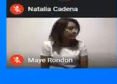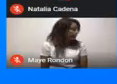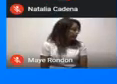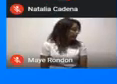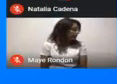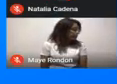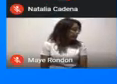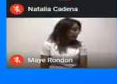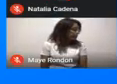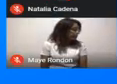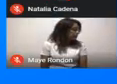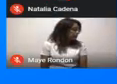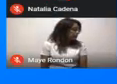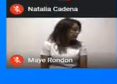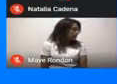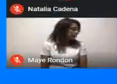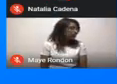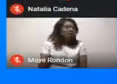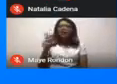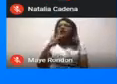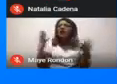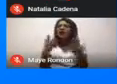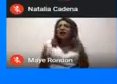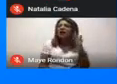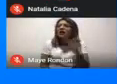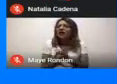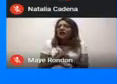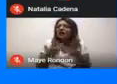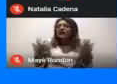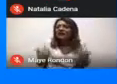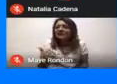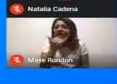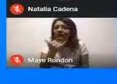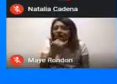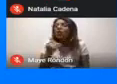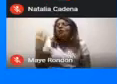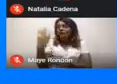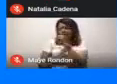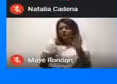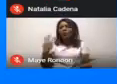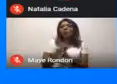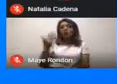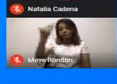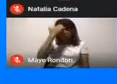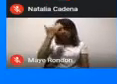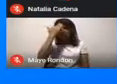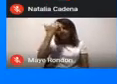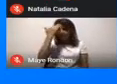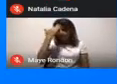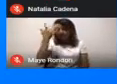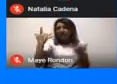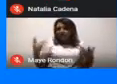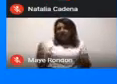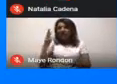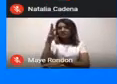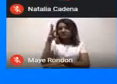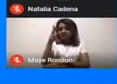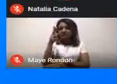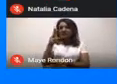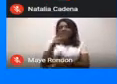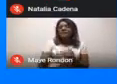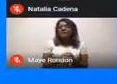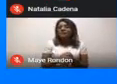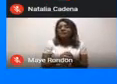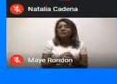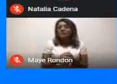que decimos, ¿qué pasó? Pues el mundo, como todos lo sabemos, y pues por eso estamos hoy aquí en una cátedra virtual,